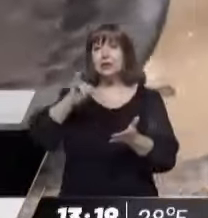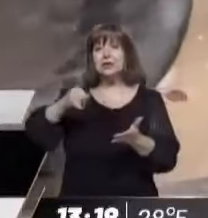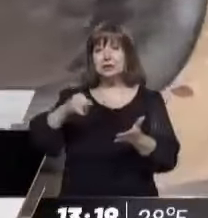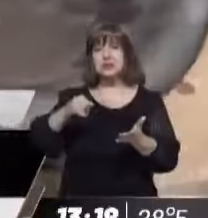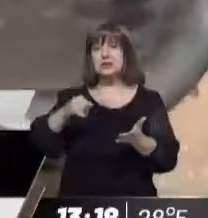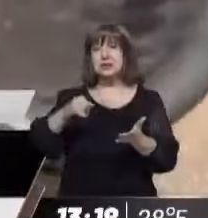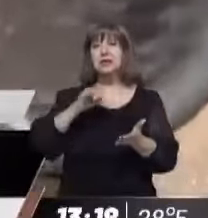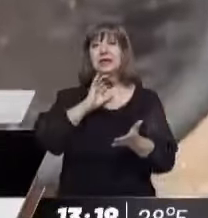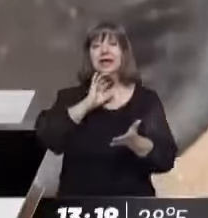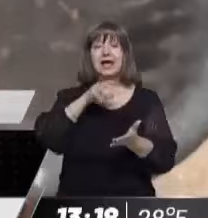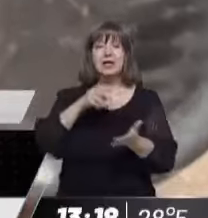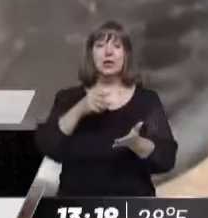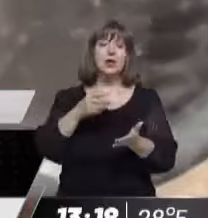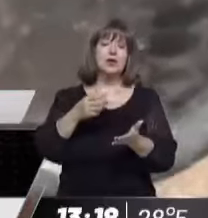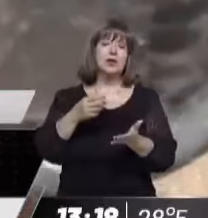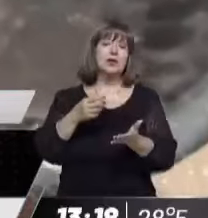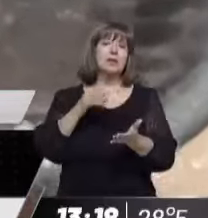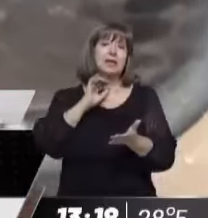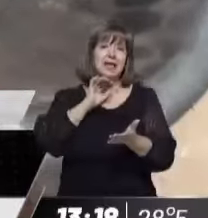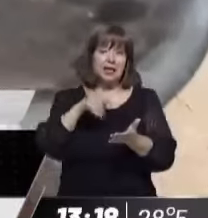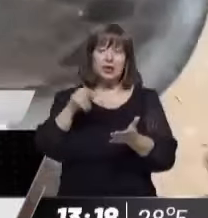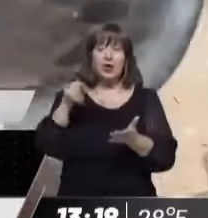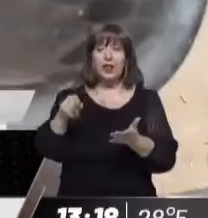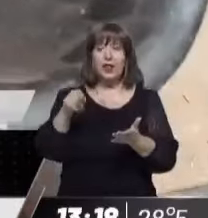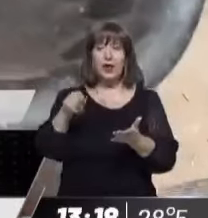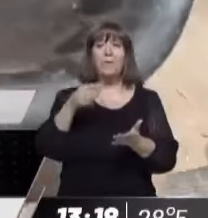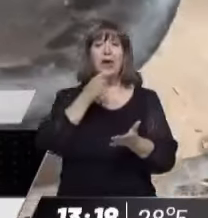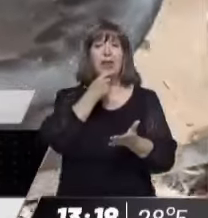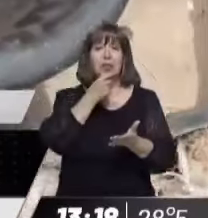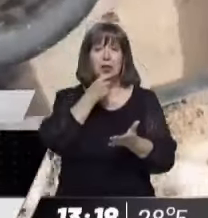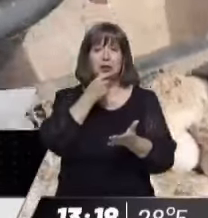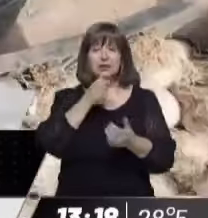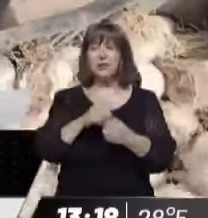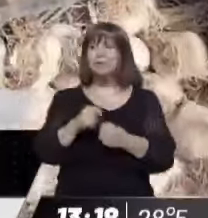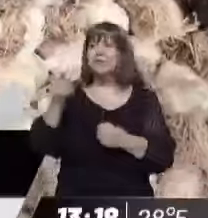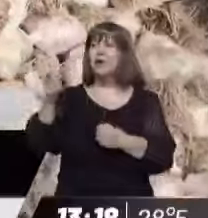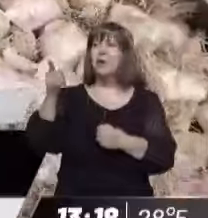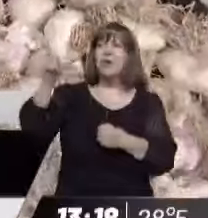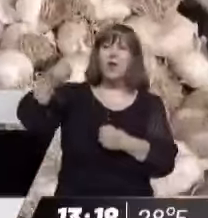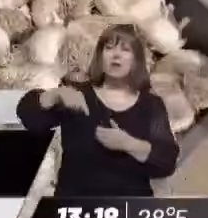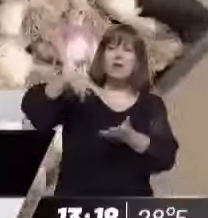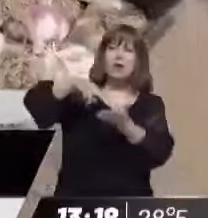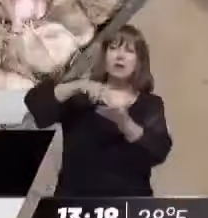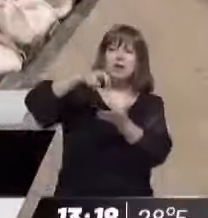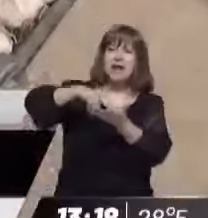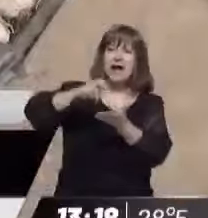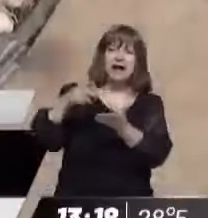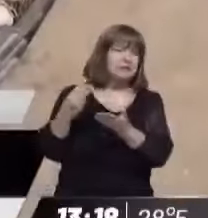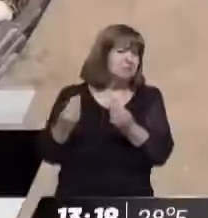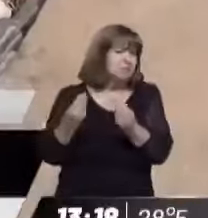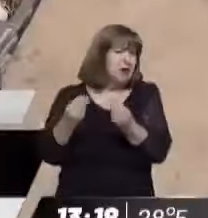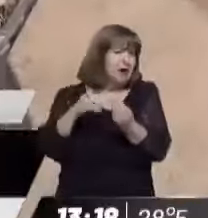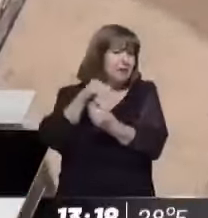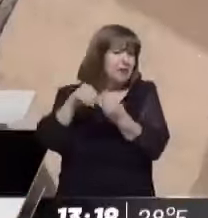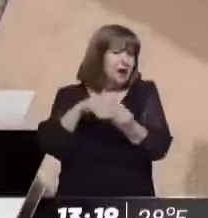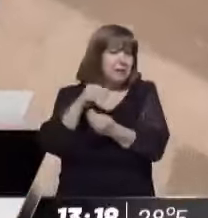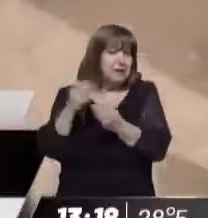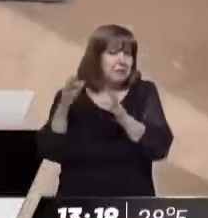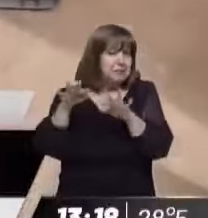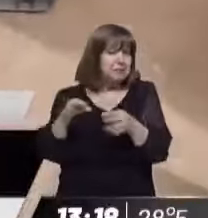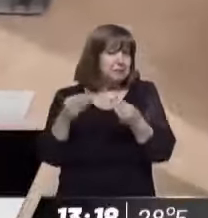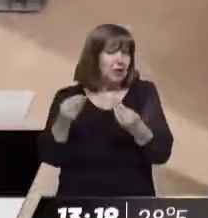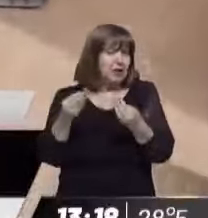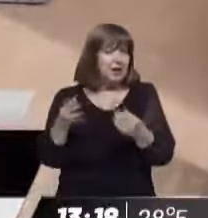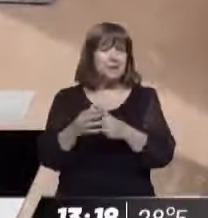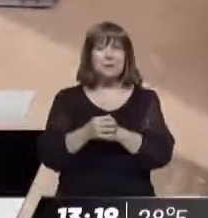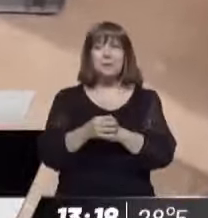tus nietos. Mis nietos nomás, pero mis hijas todas son salteñas. ¿Por qué te quedaste en Mendoza? ¿Por qué te convino echar raíces acá? Y a